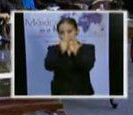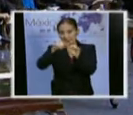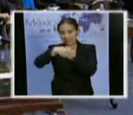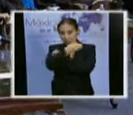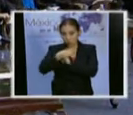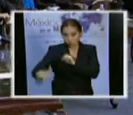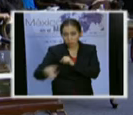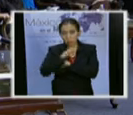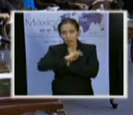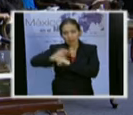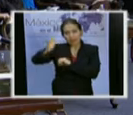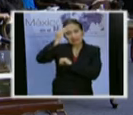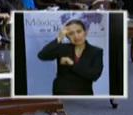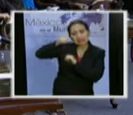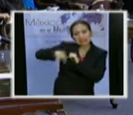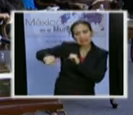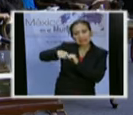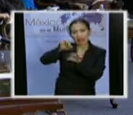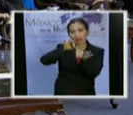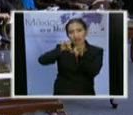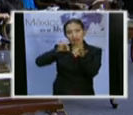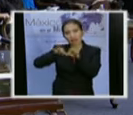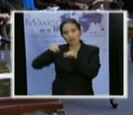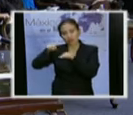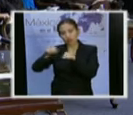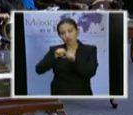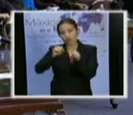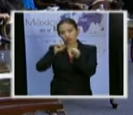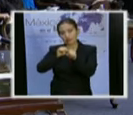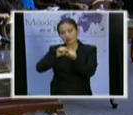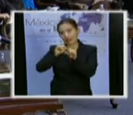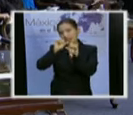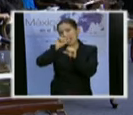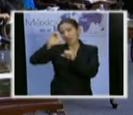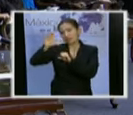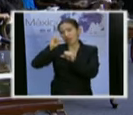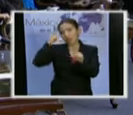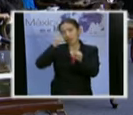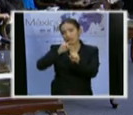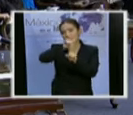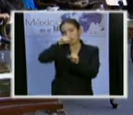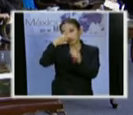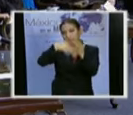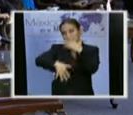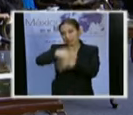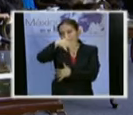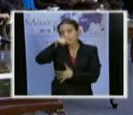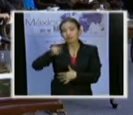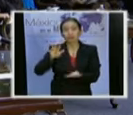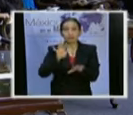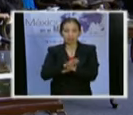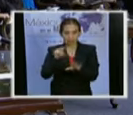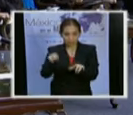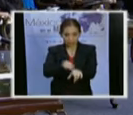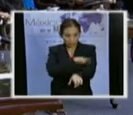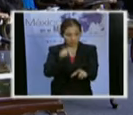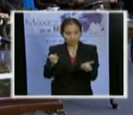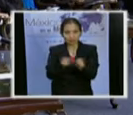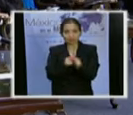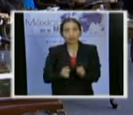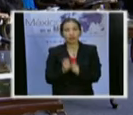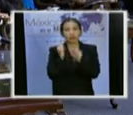realiza, puedan conocer de este trabajo de la sociedad civil en los objetivos post-2015. Así que, sin más, te cedo